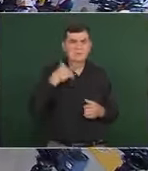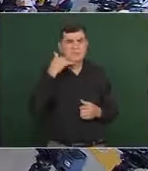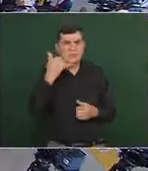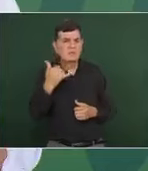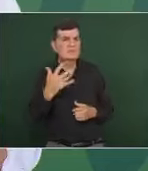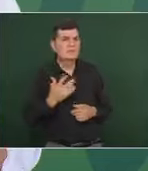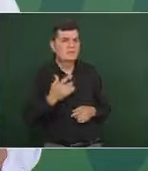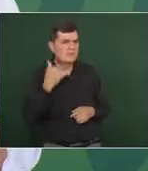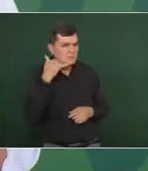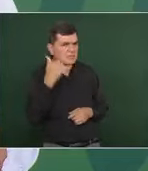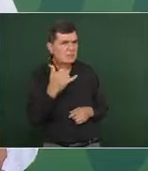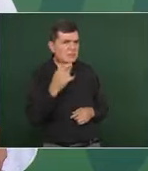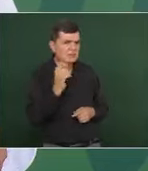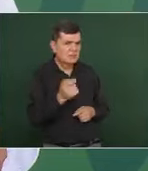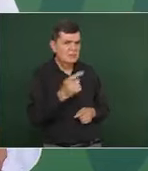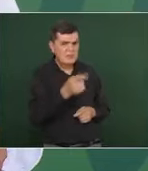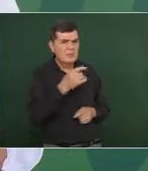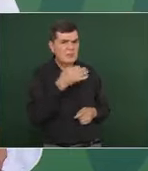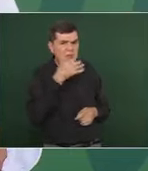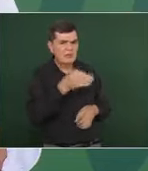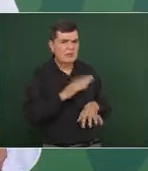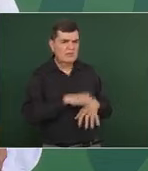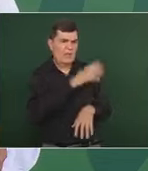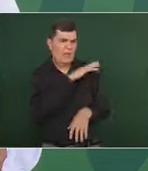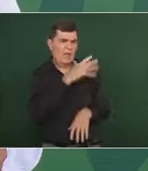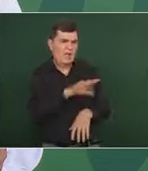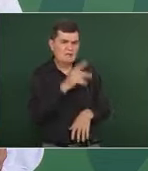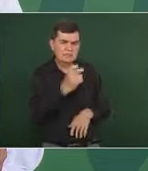ver, comuníqueme ahí con el general,